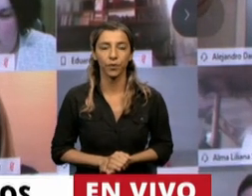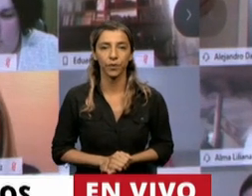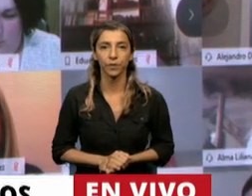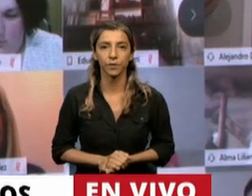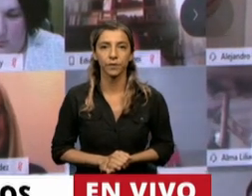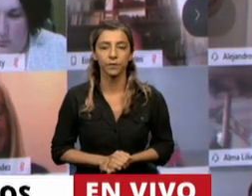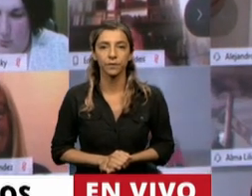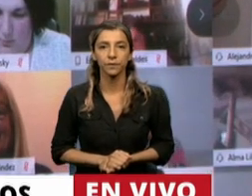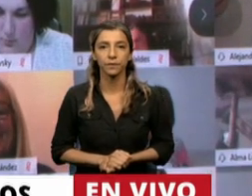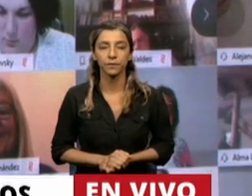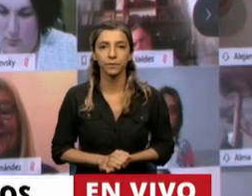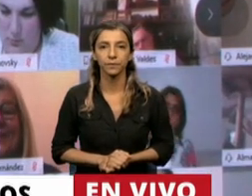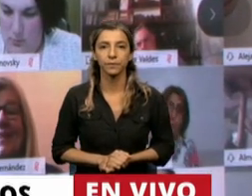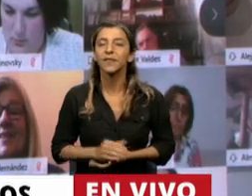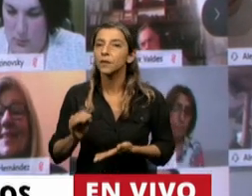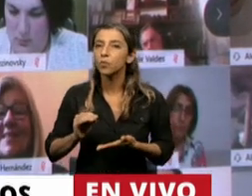Navarro